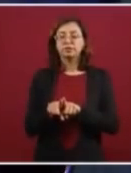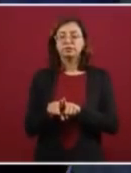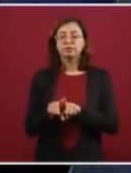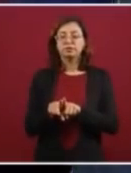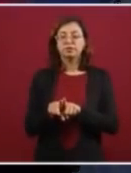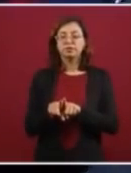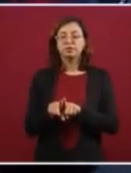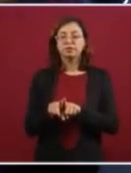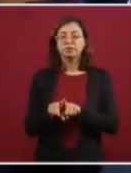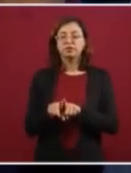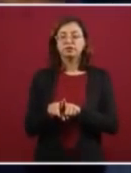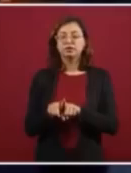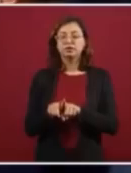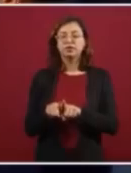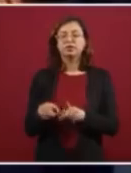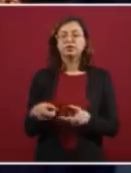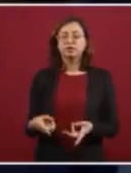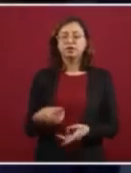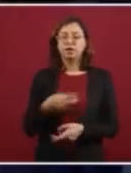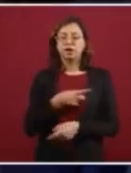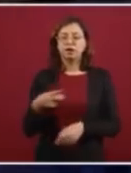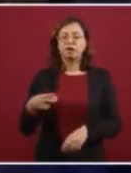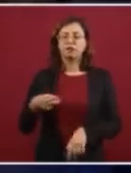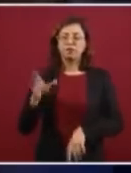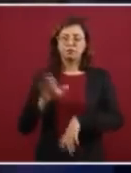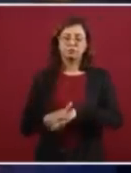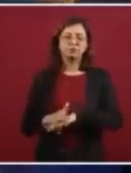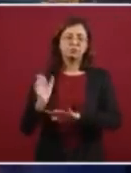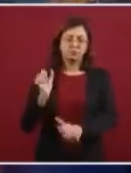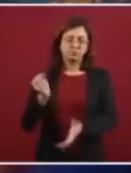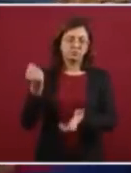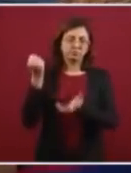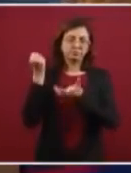considerando que debe de haber más inversión